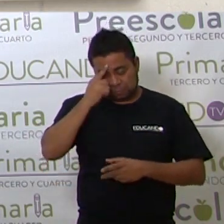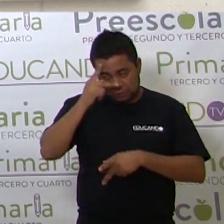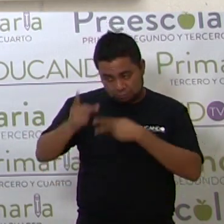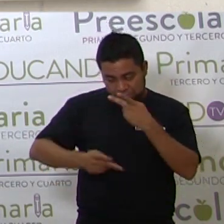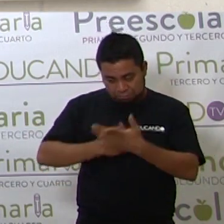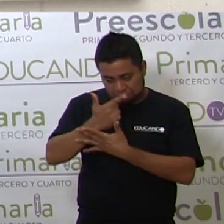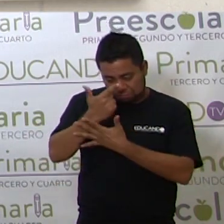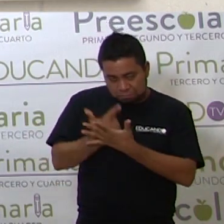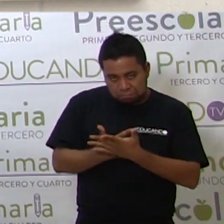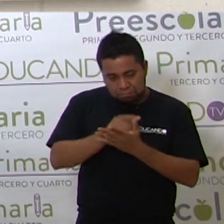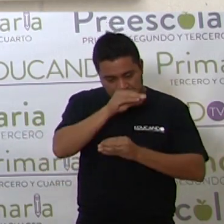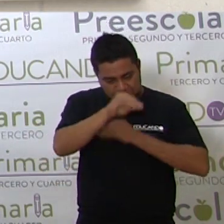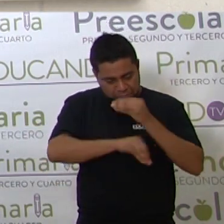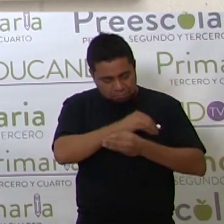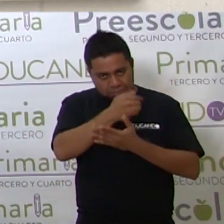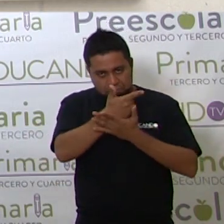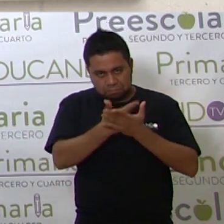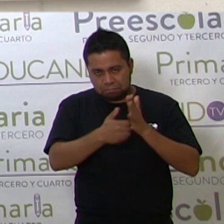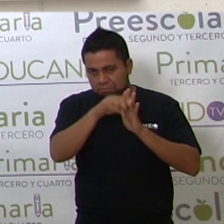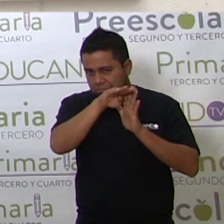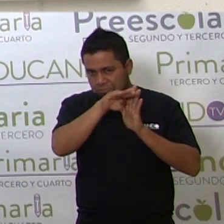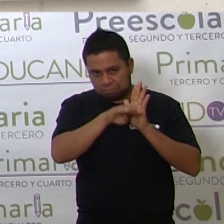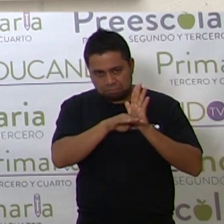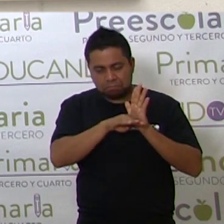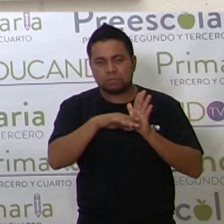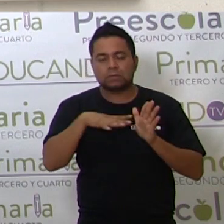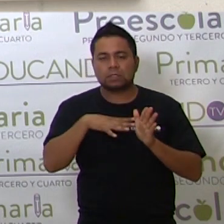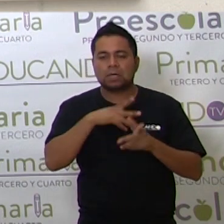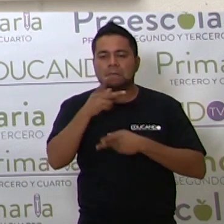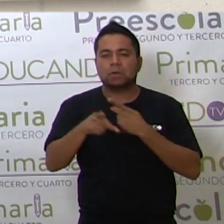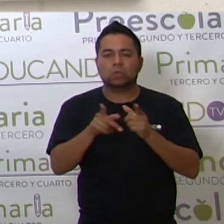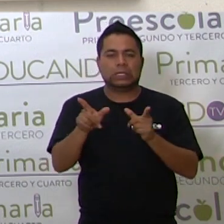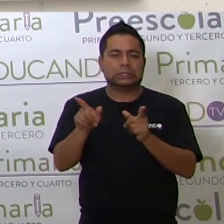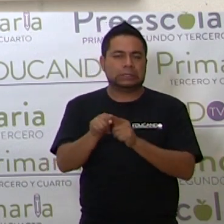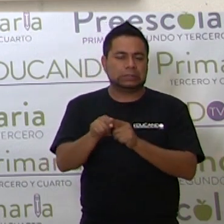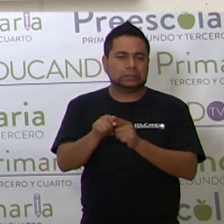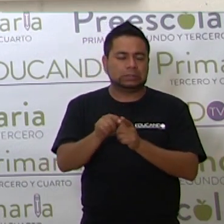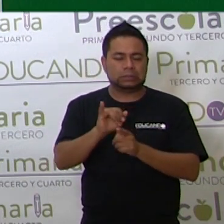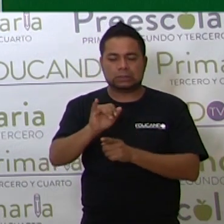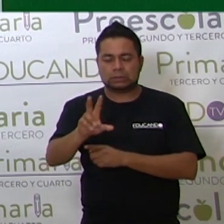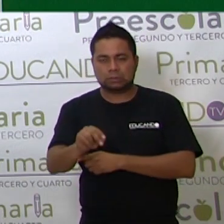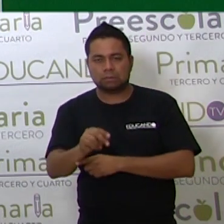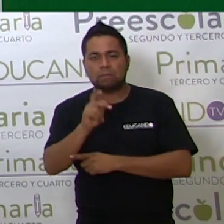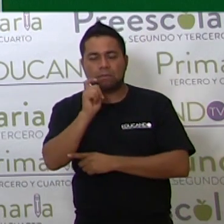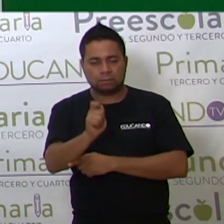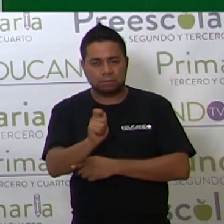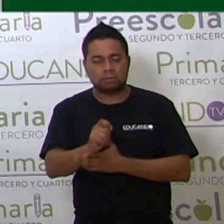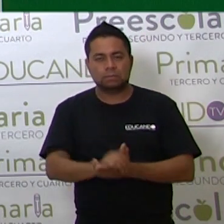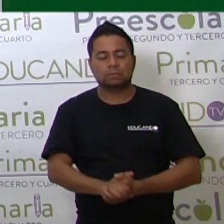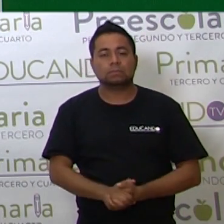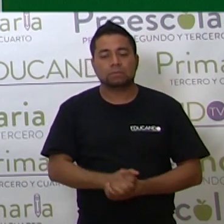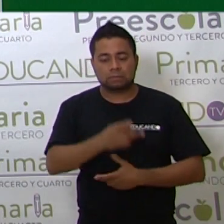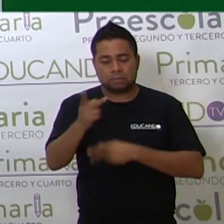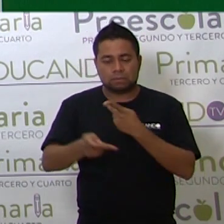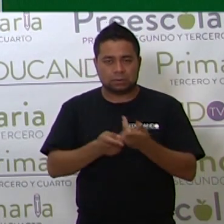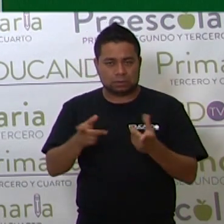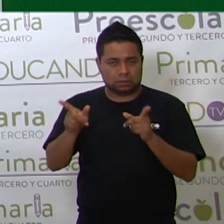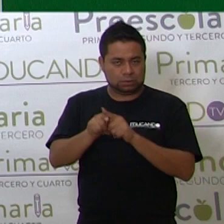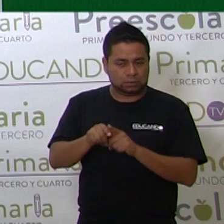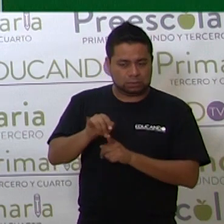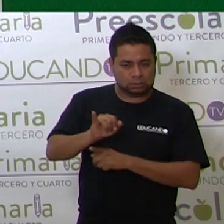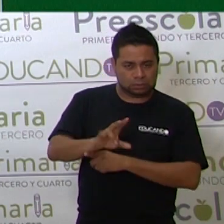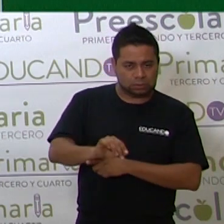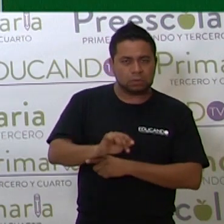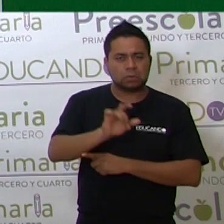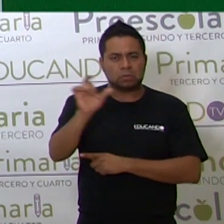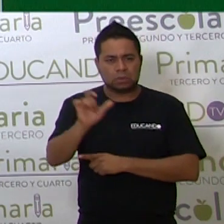vamos a llevar a cabo y tenemos las preguntas cerradas una pregunta cerrada hace que al consultar